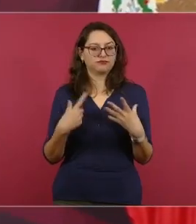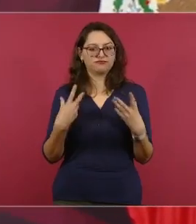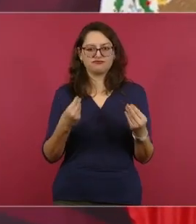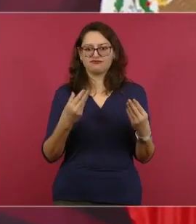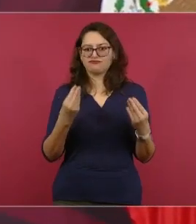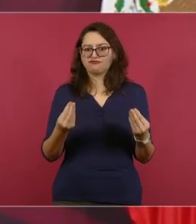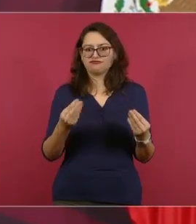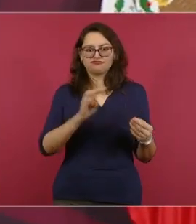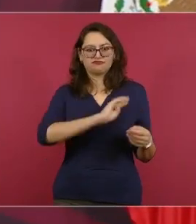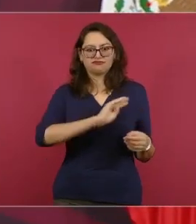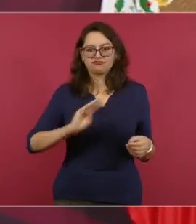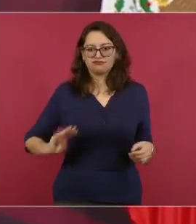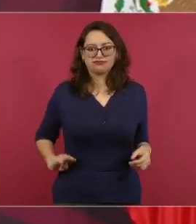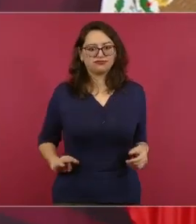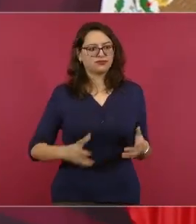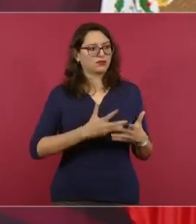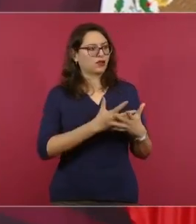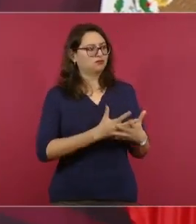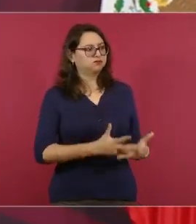muchos otros municipios